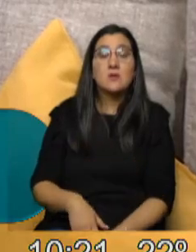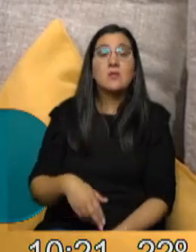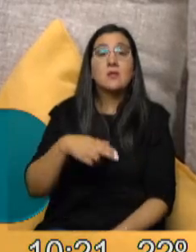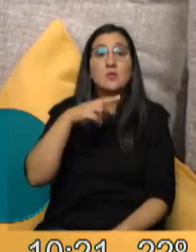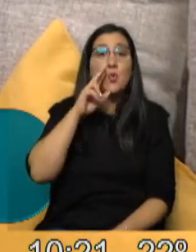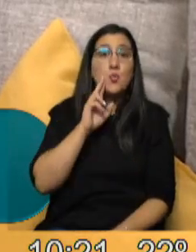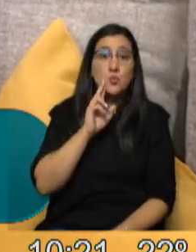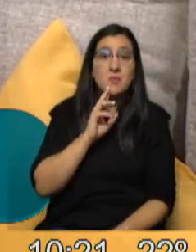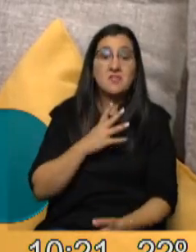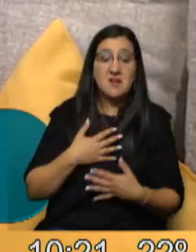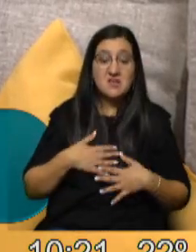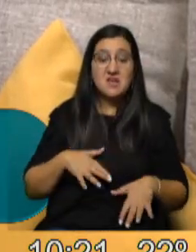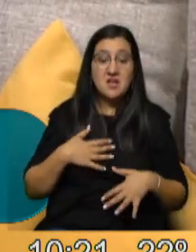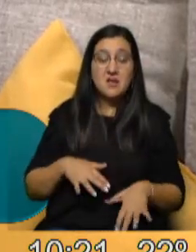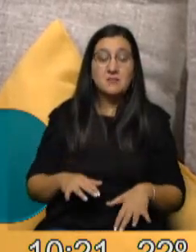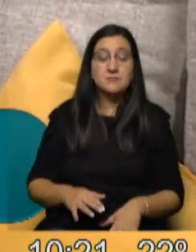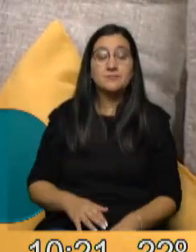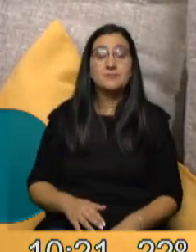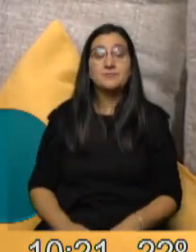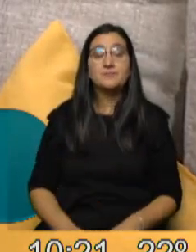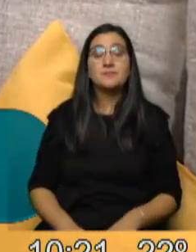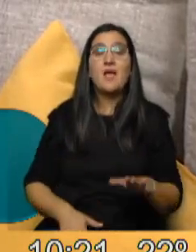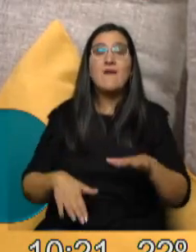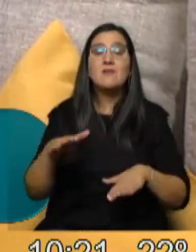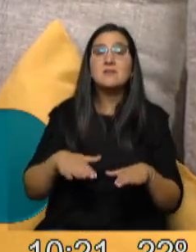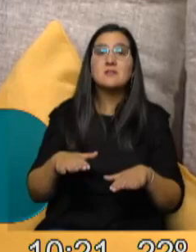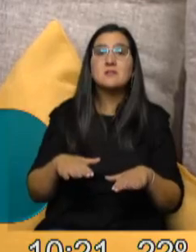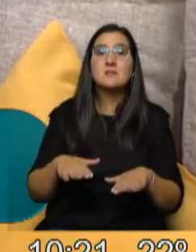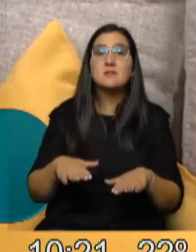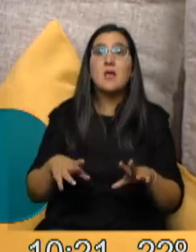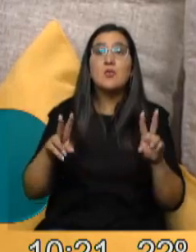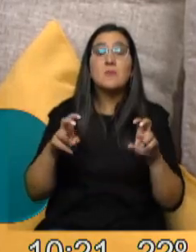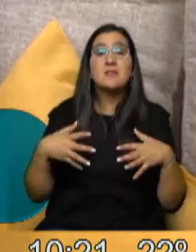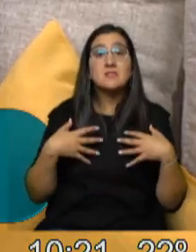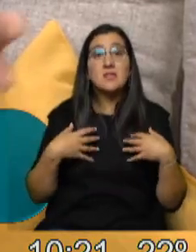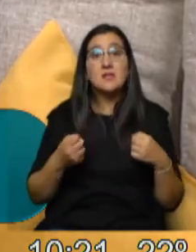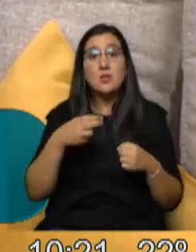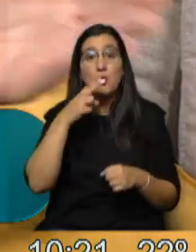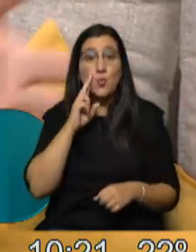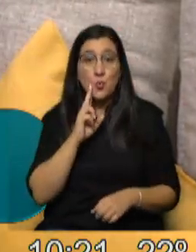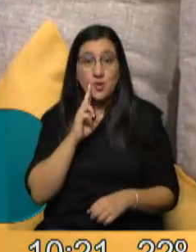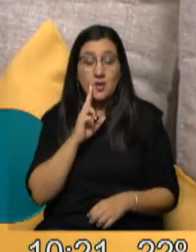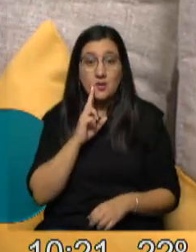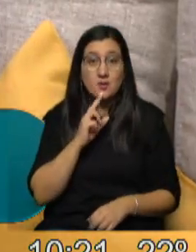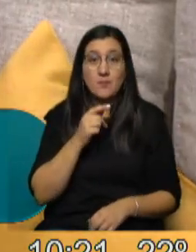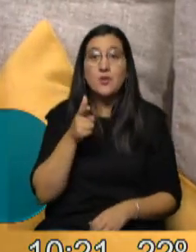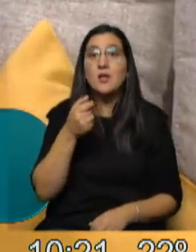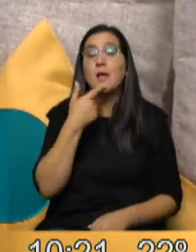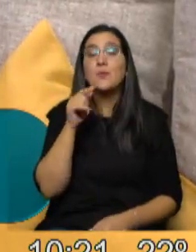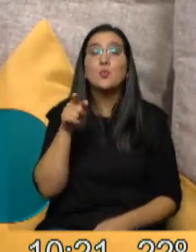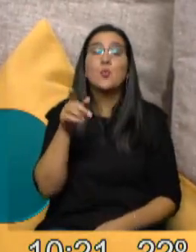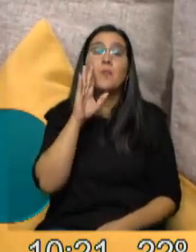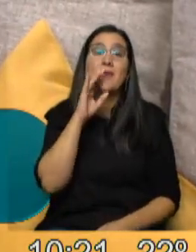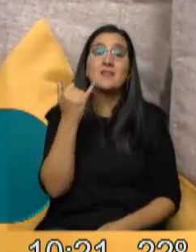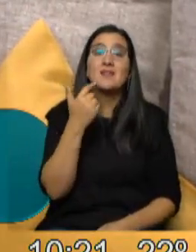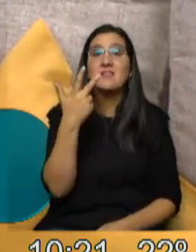para con ellos y demás, a veces hay cuestiones que se dividen en lo sanitario y demás y lo comportamental y esto, porque, por ejemplo, tu madre tiene